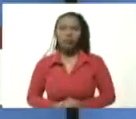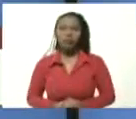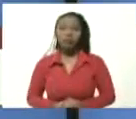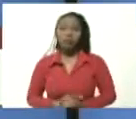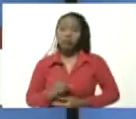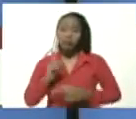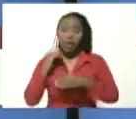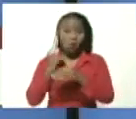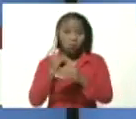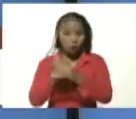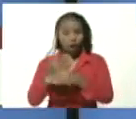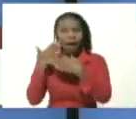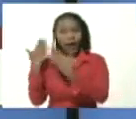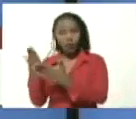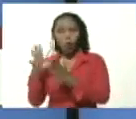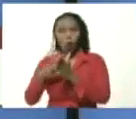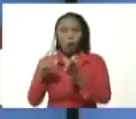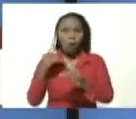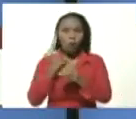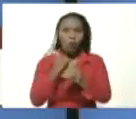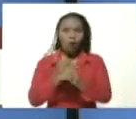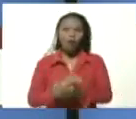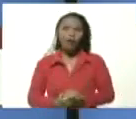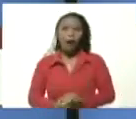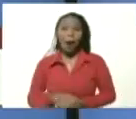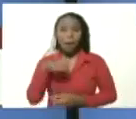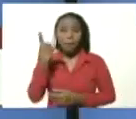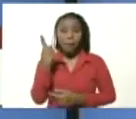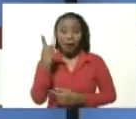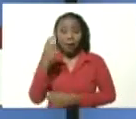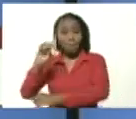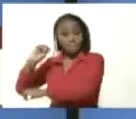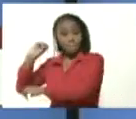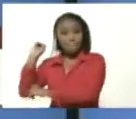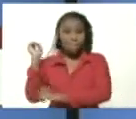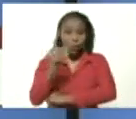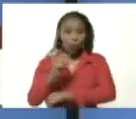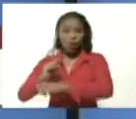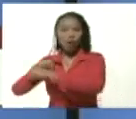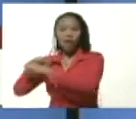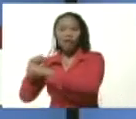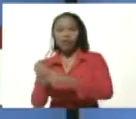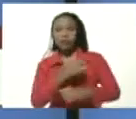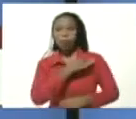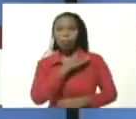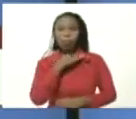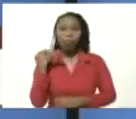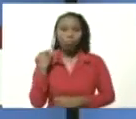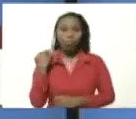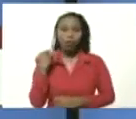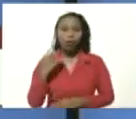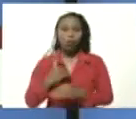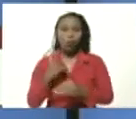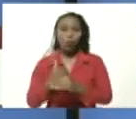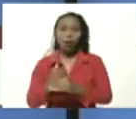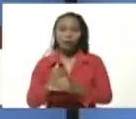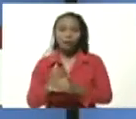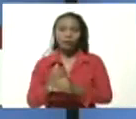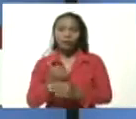Así son ellos. Al primer picheo le hacen swing, se tiran y listo, me sacó agua, pero no me da un